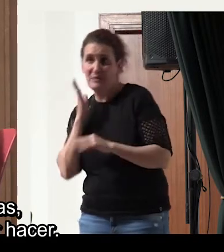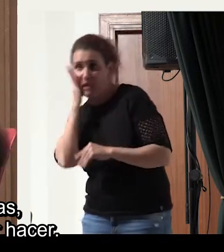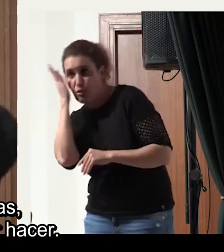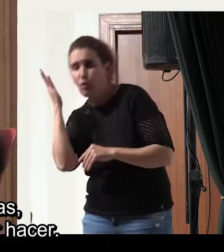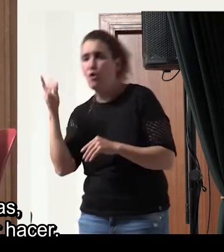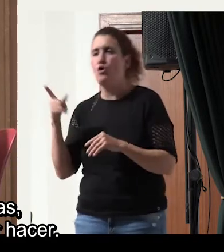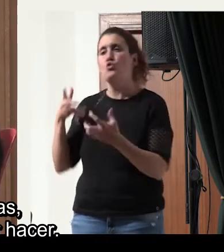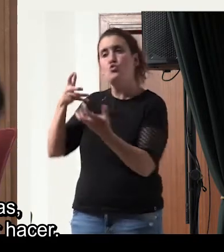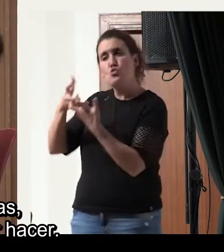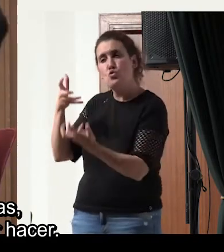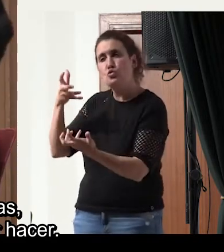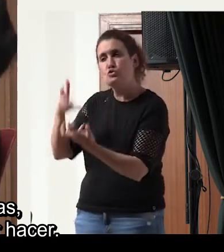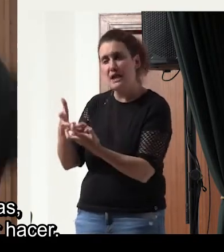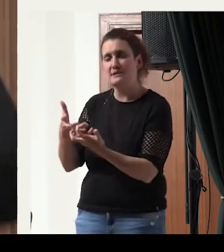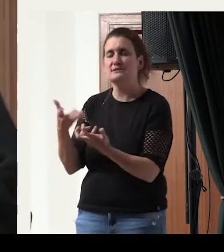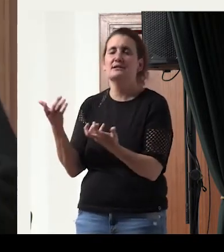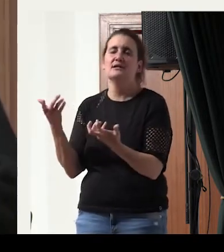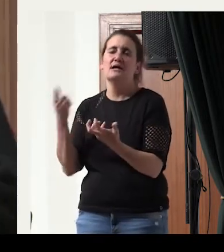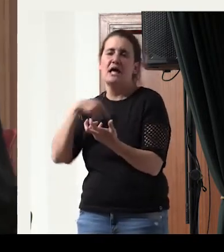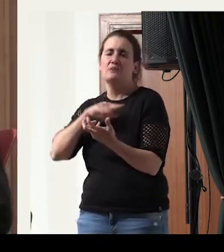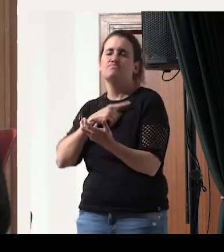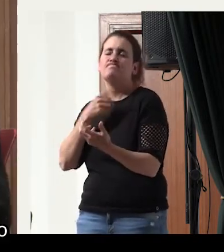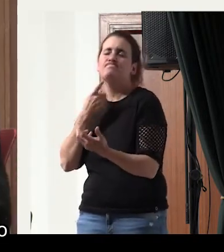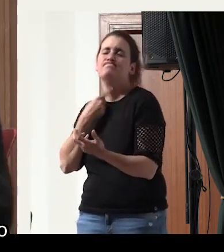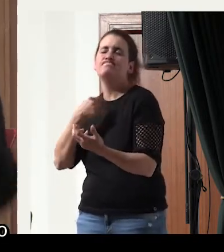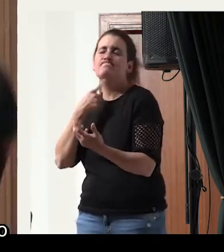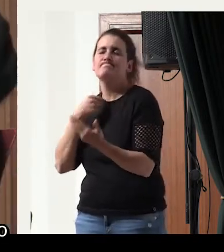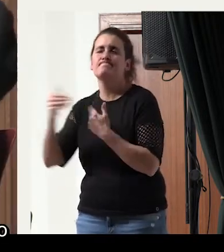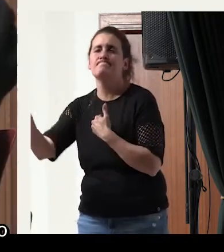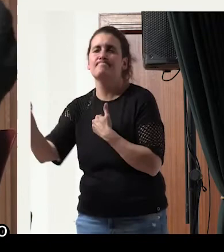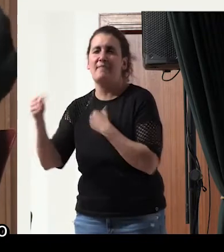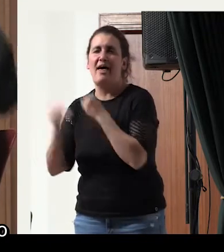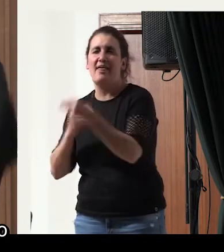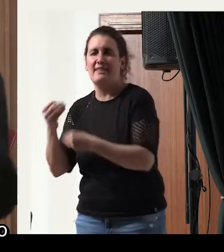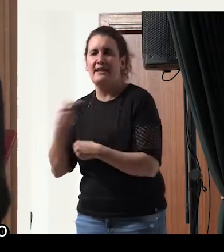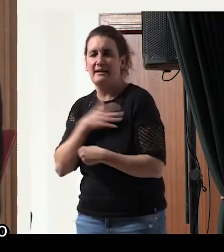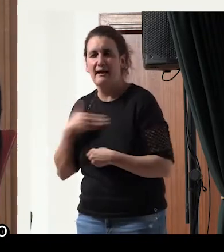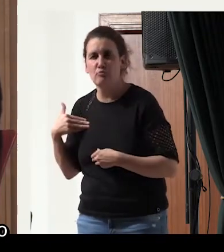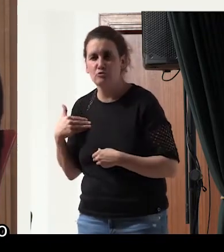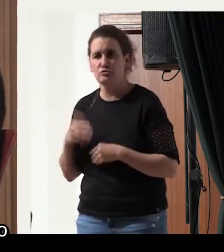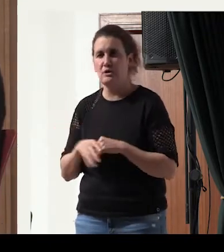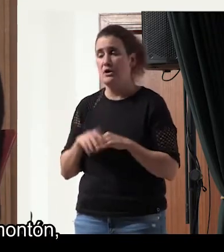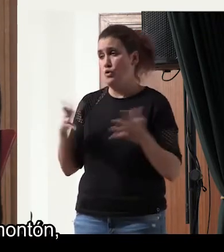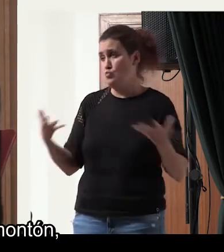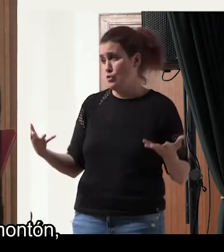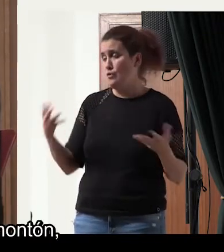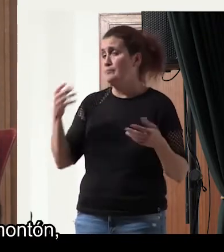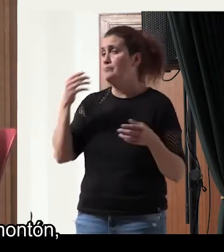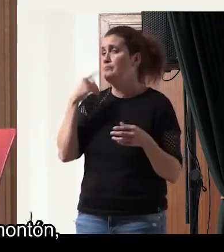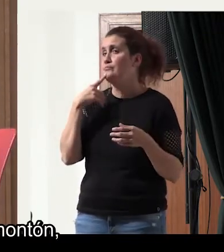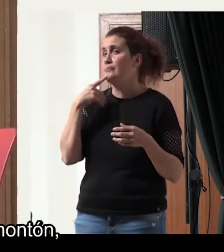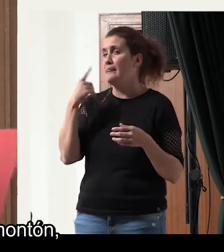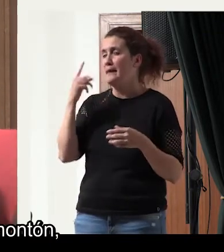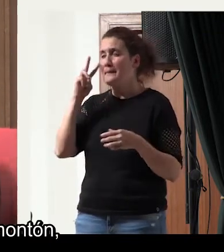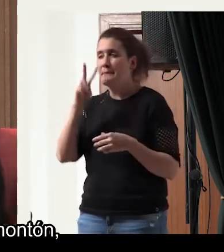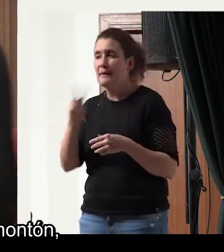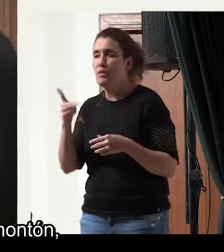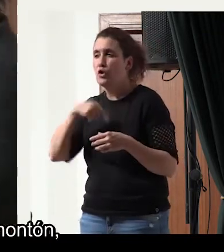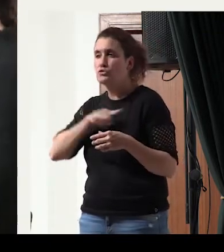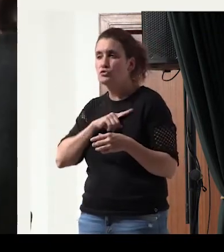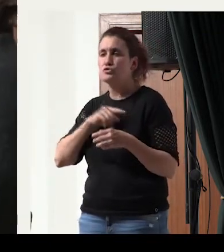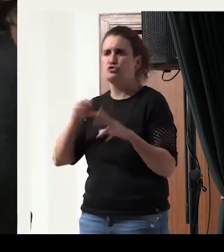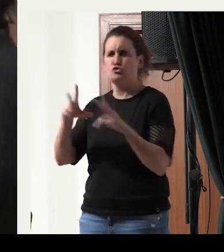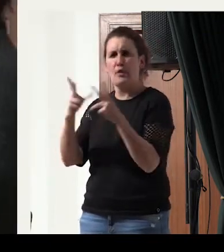y los deseos y lo que nos queda por hacer, ¿no? Entonces, bueno, viendo cómo estamos viendo que la sociedad ha cambiado un